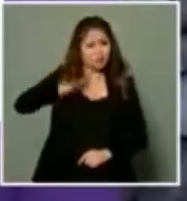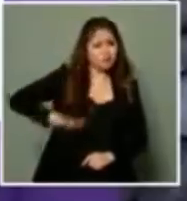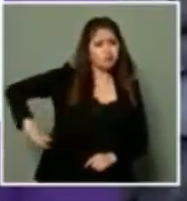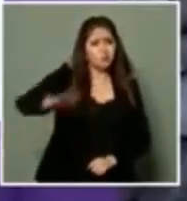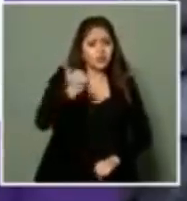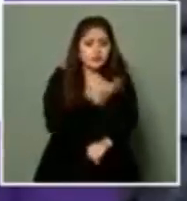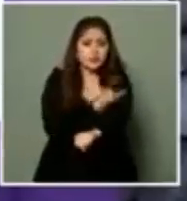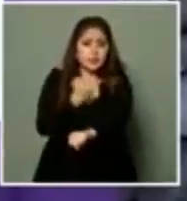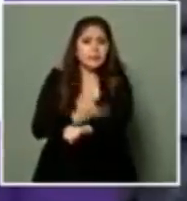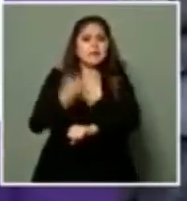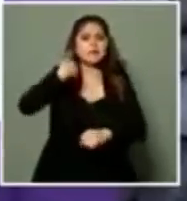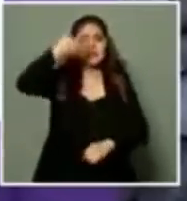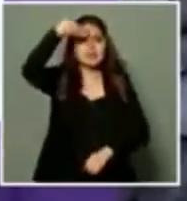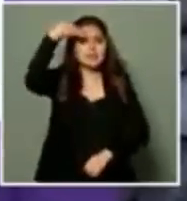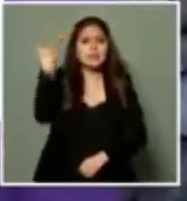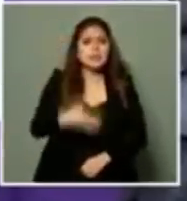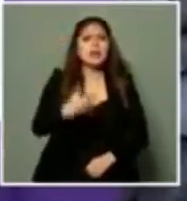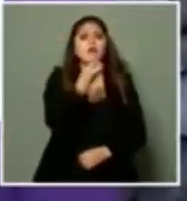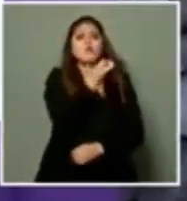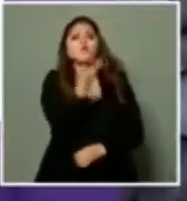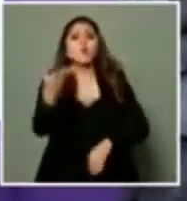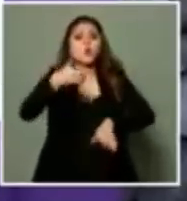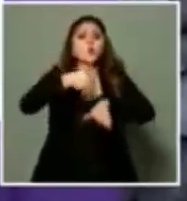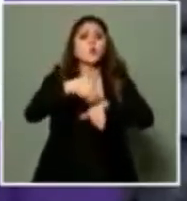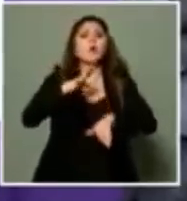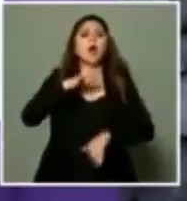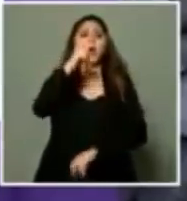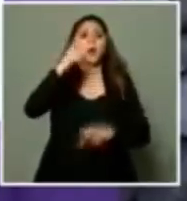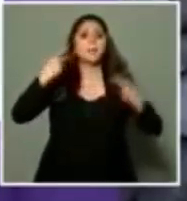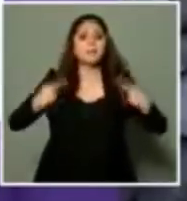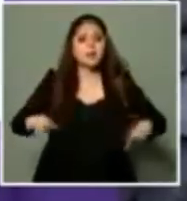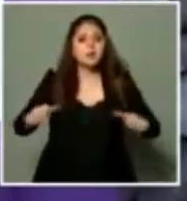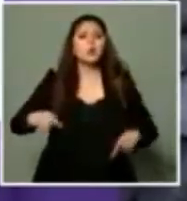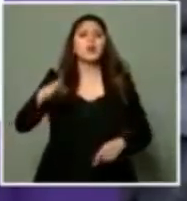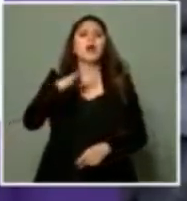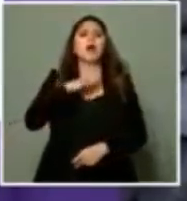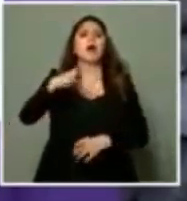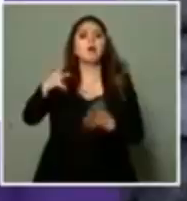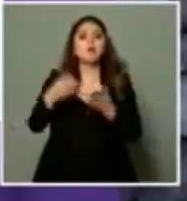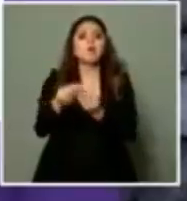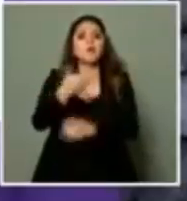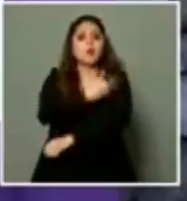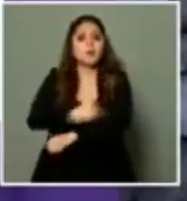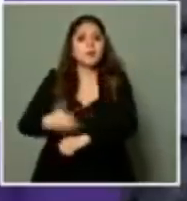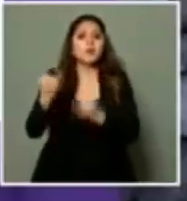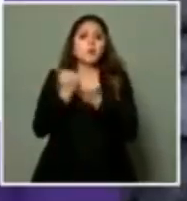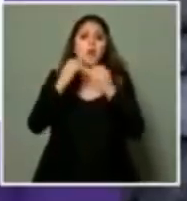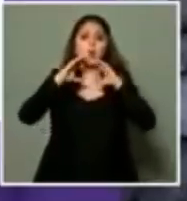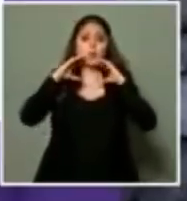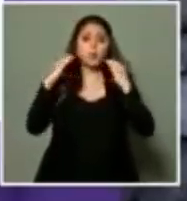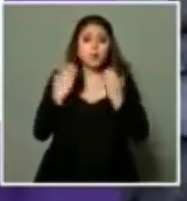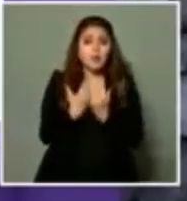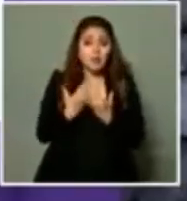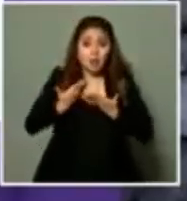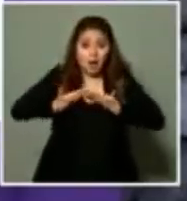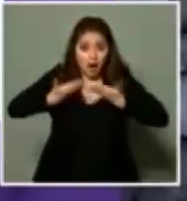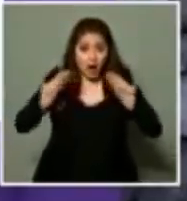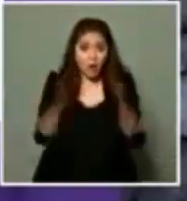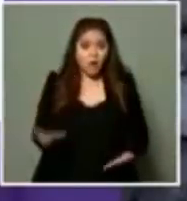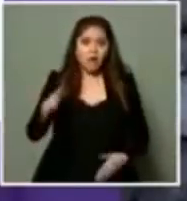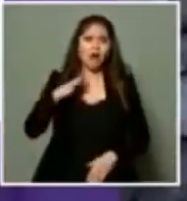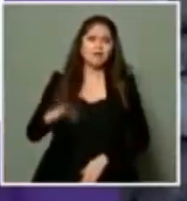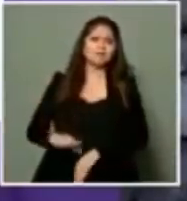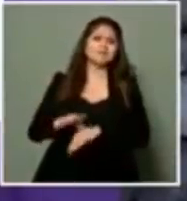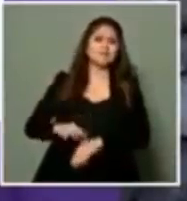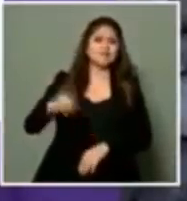cada cifra hay una persona, hay una familia, hay una comunidad que hoy resiente los malos gobiernos y